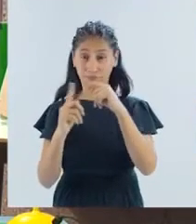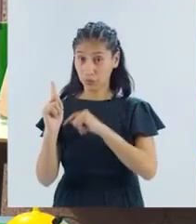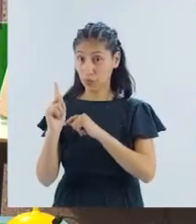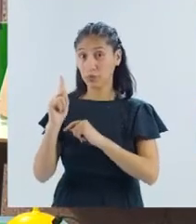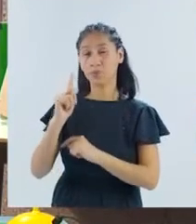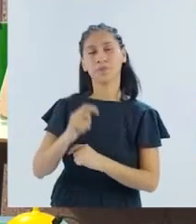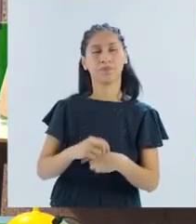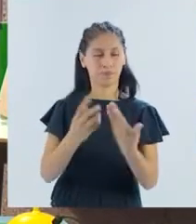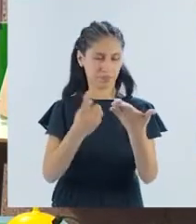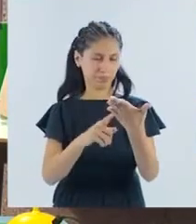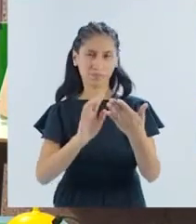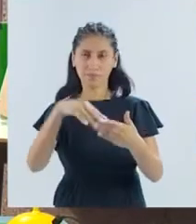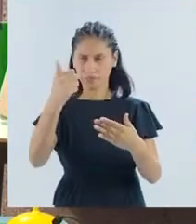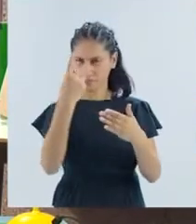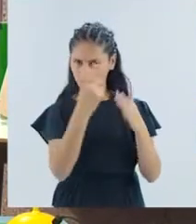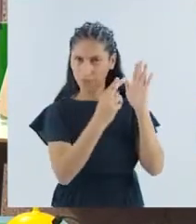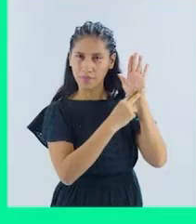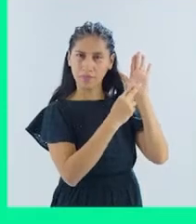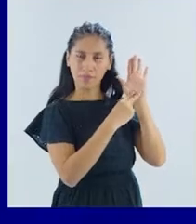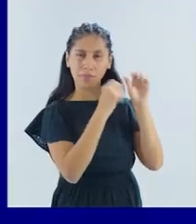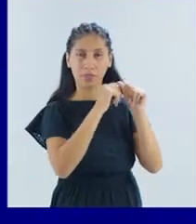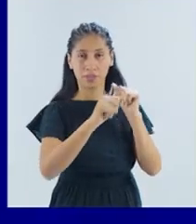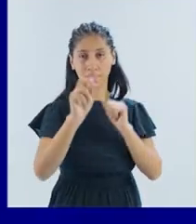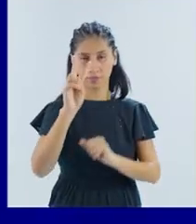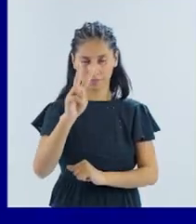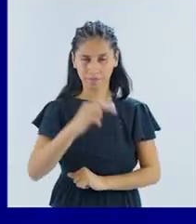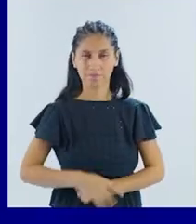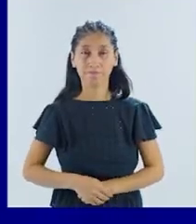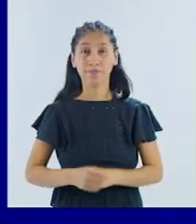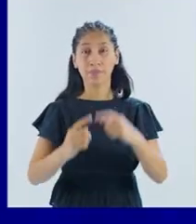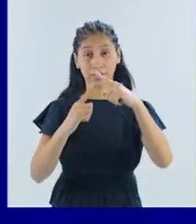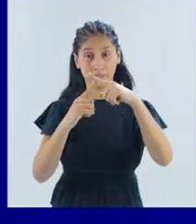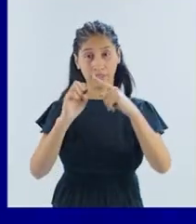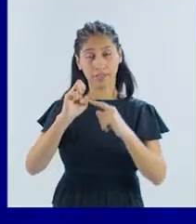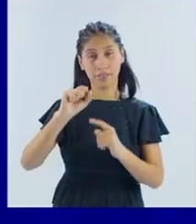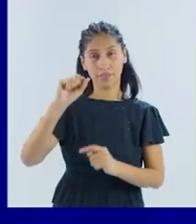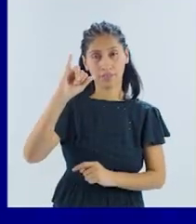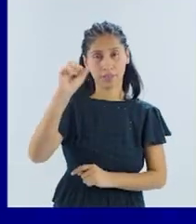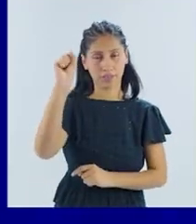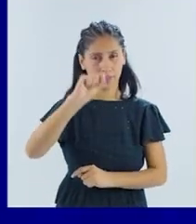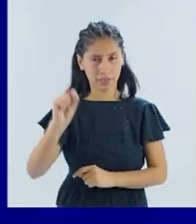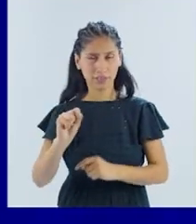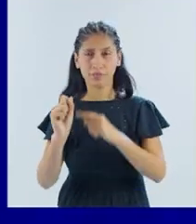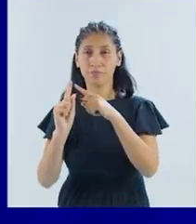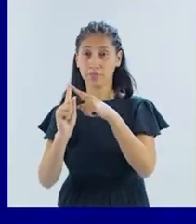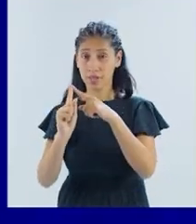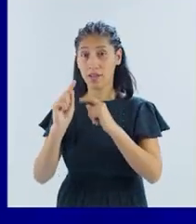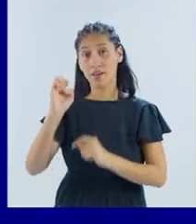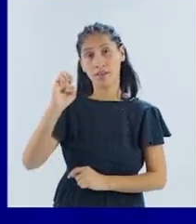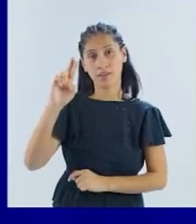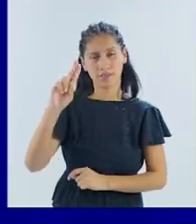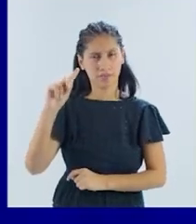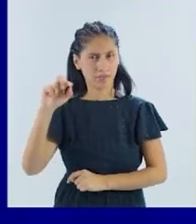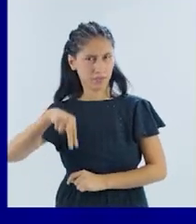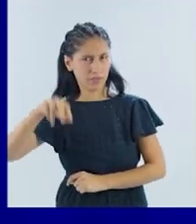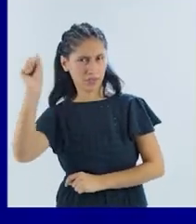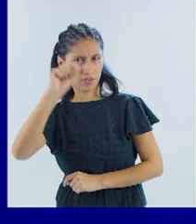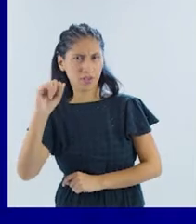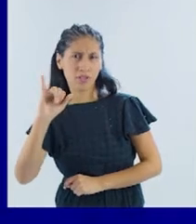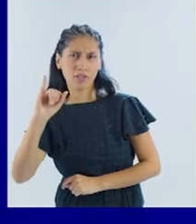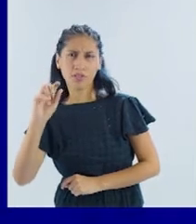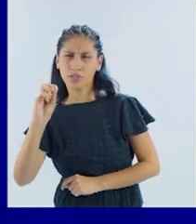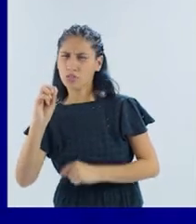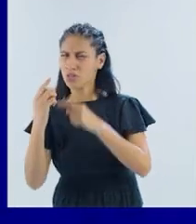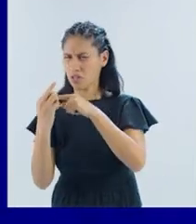Jorge. Vamos a ver la siguiente situación. 2. La tesis de Ernesto señala: A. Un hombre debe